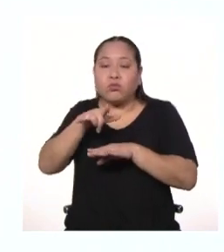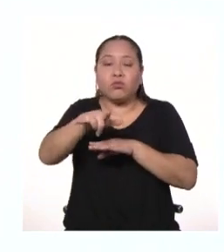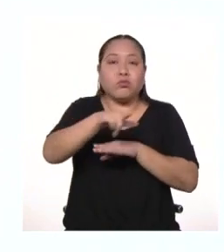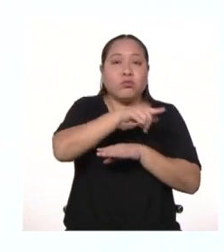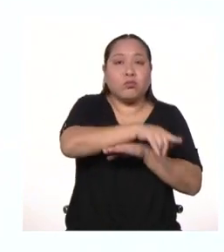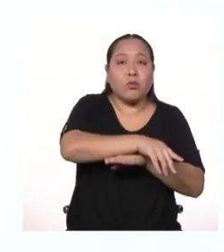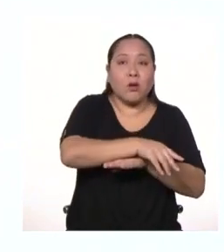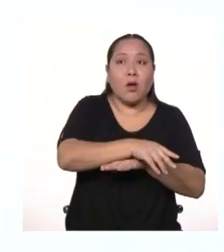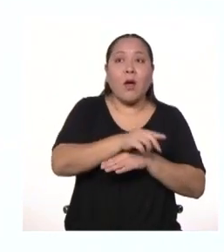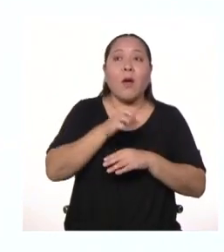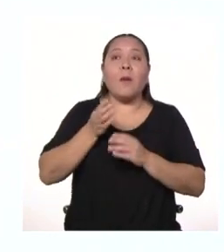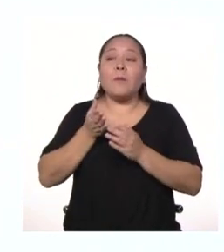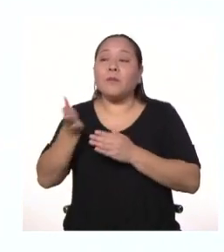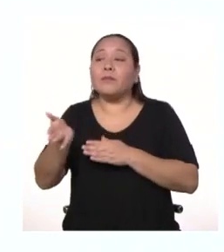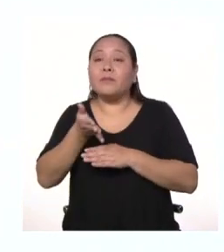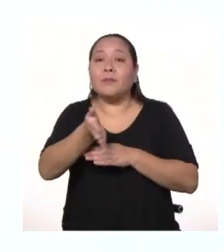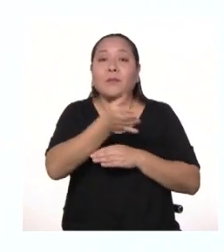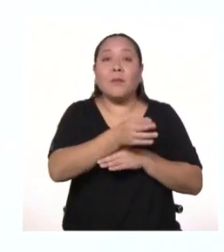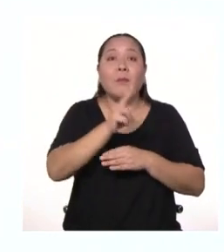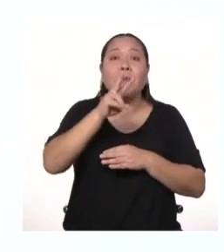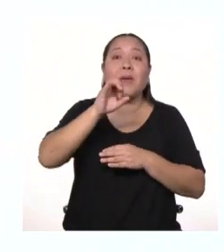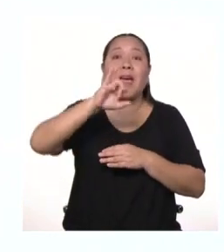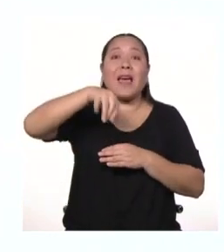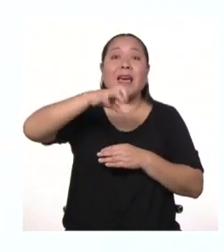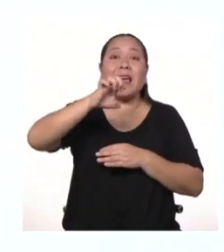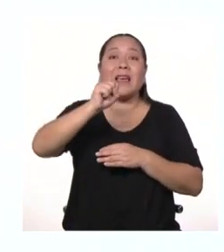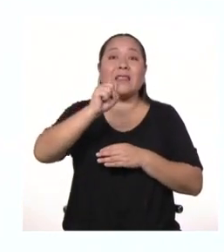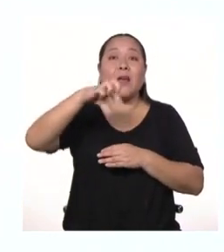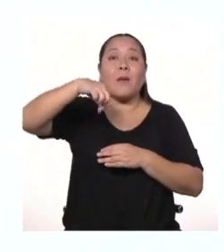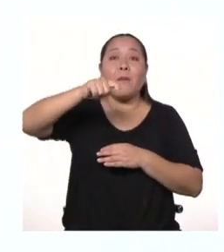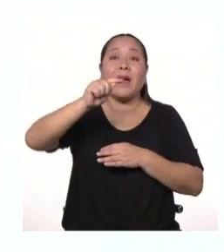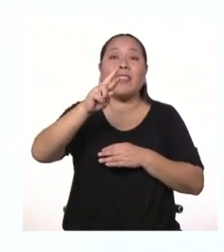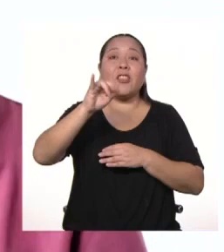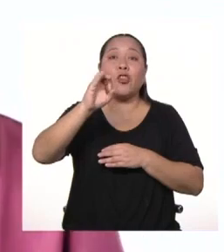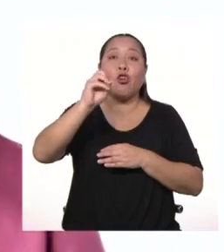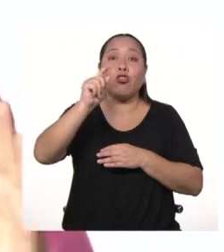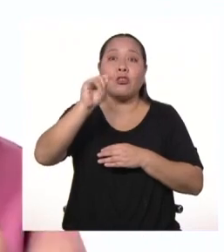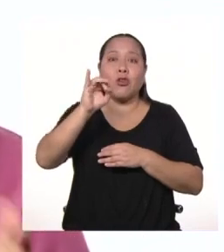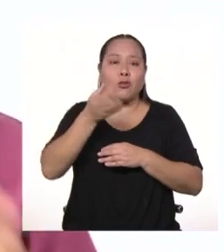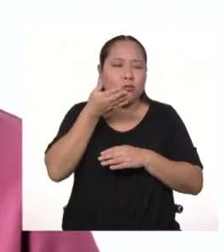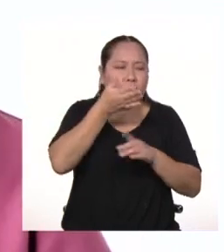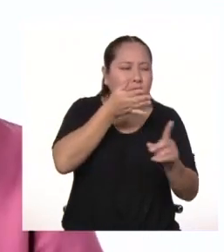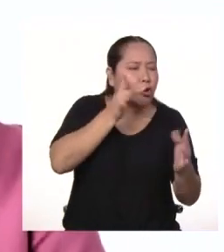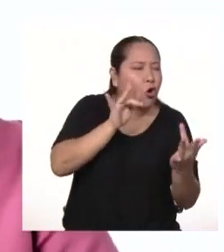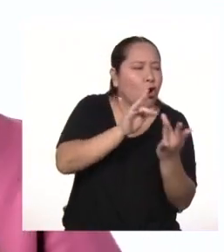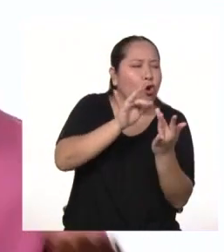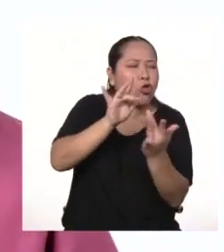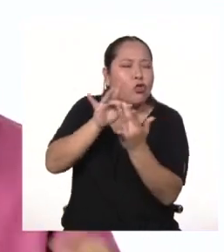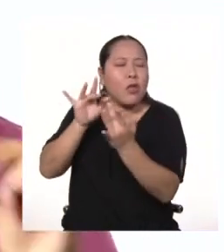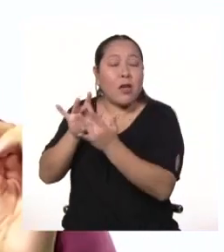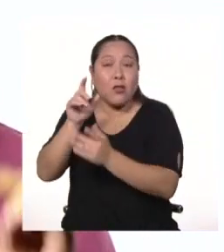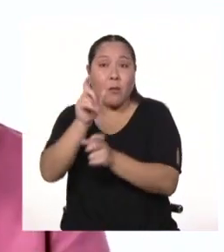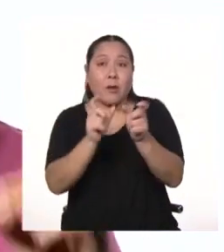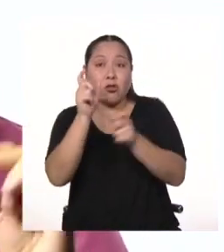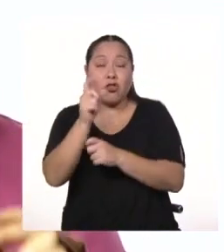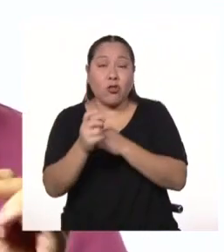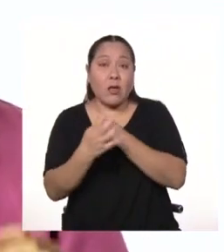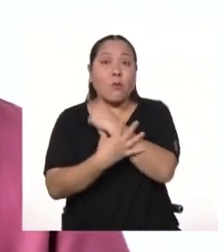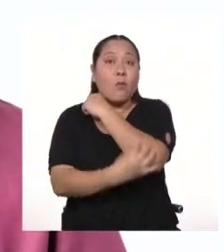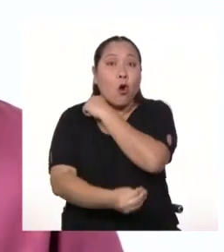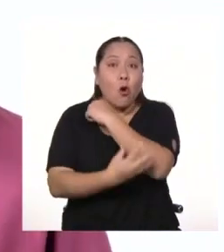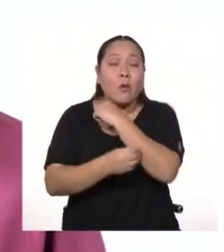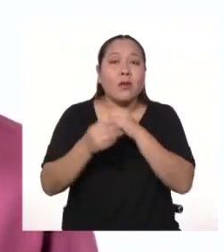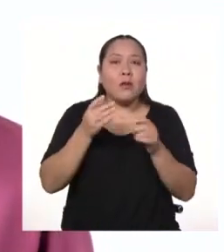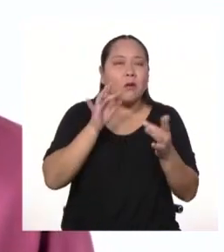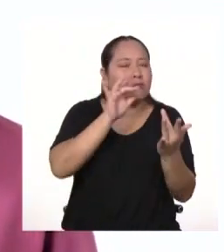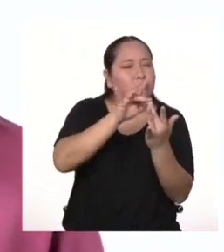la literatura a las personas, particularmente a los más vulnerables, y de esa manera demostró un liderazgo